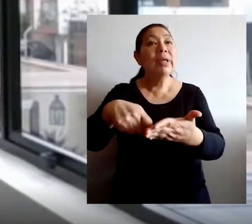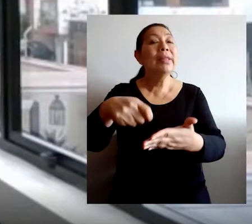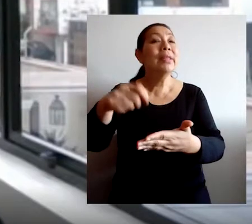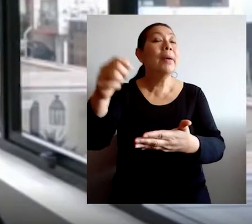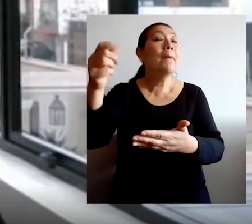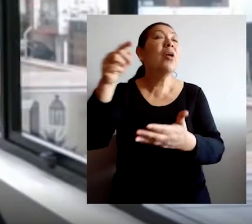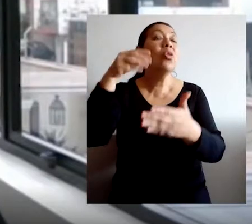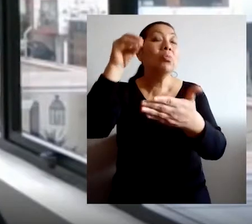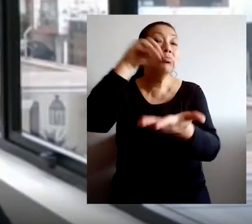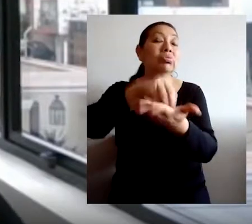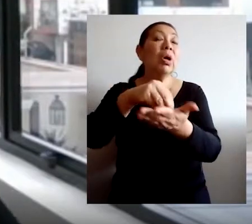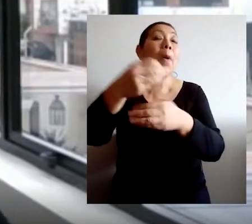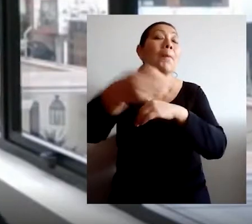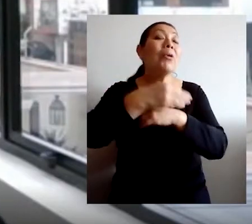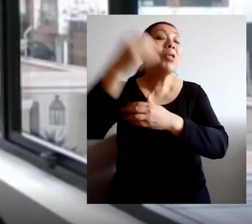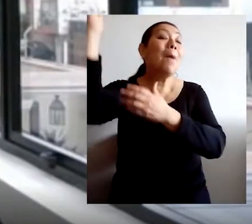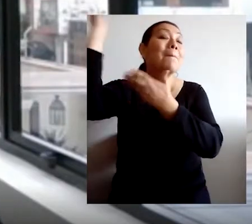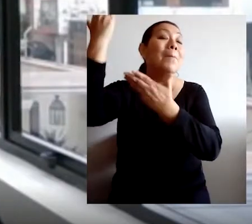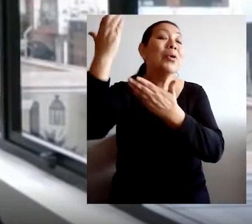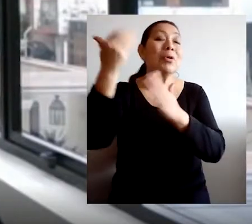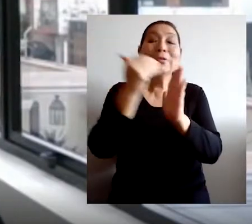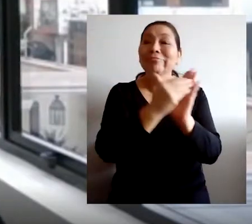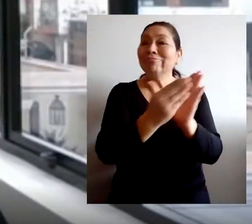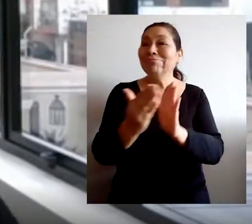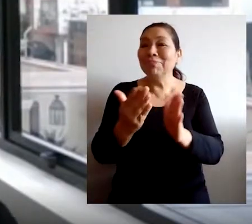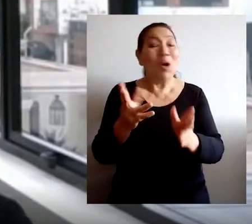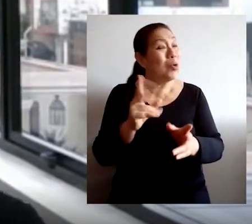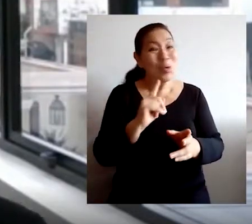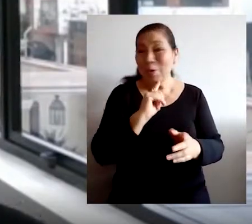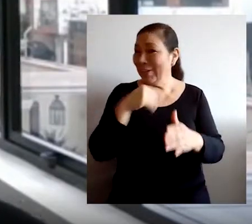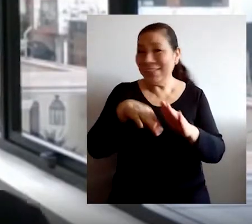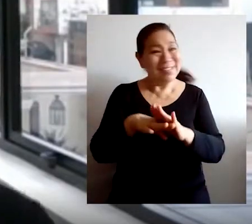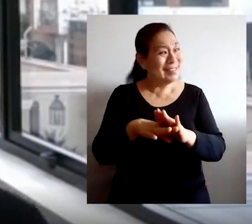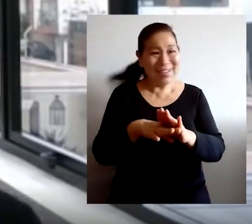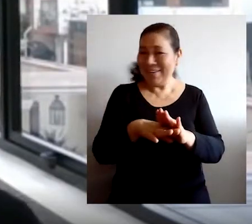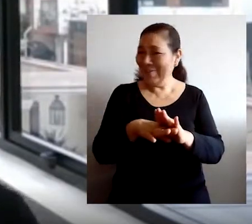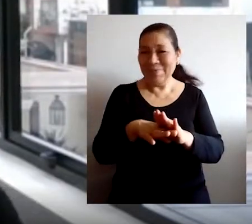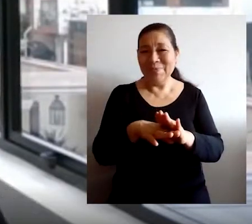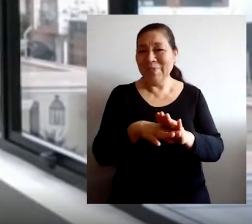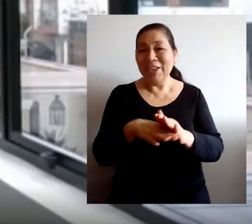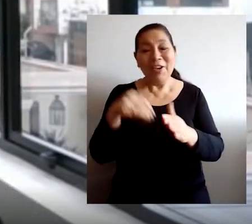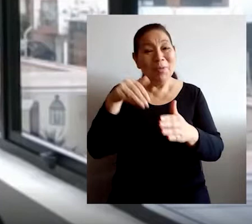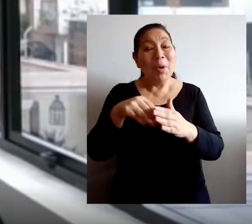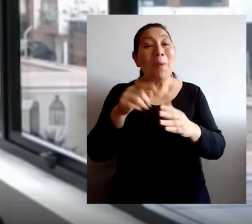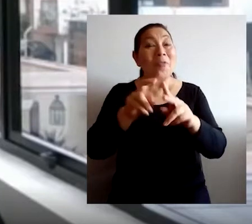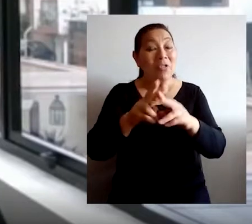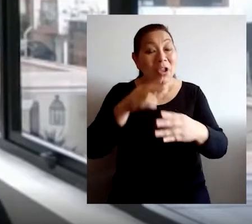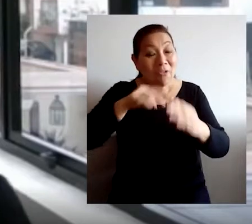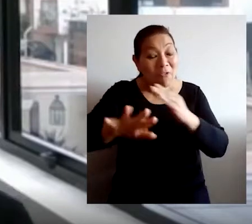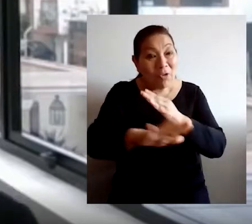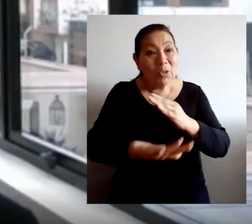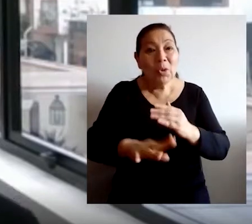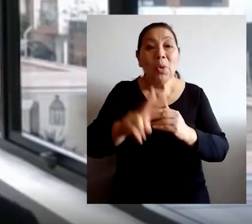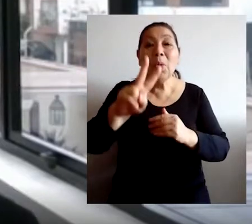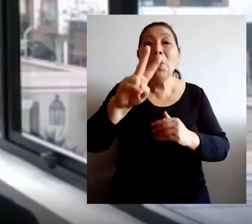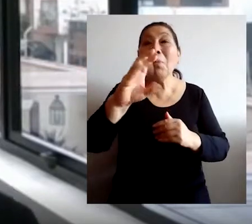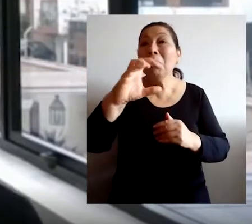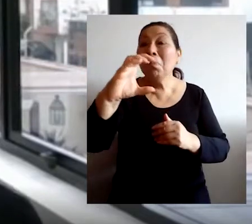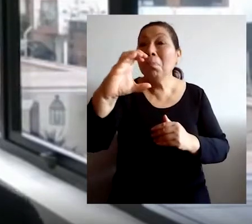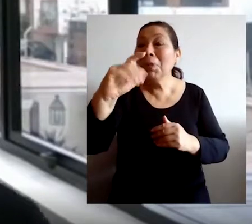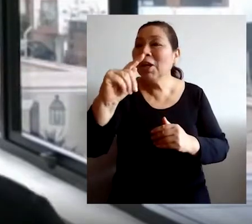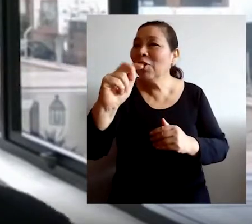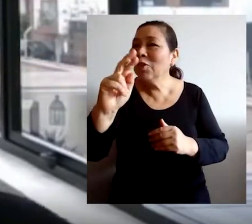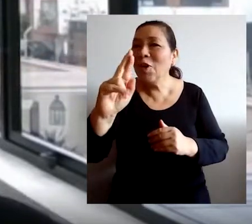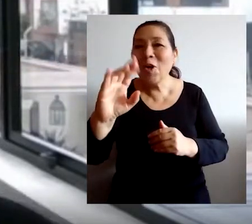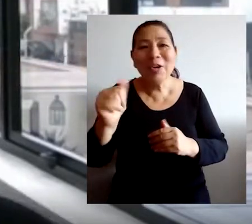le doy este dato? Porque es un bien ajeno a la litis. No está dentro del Fondo Victoria. Por lo tanto, no